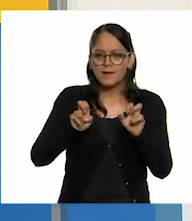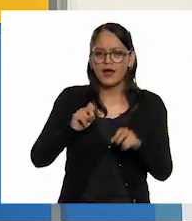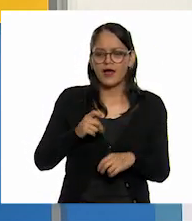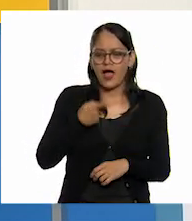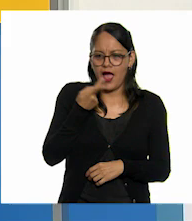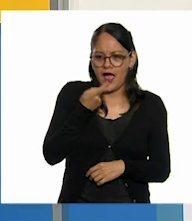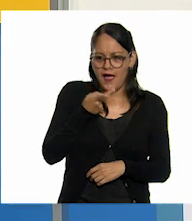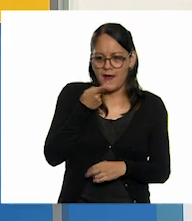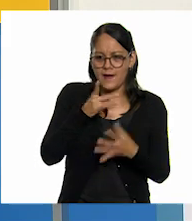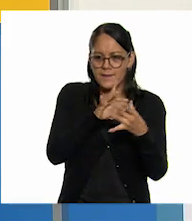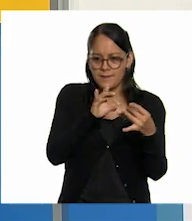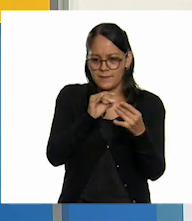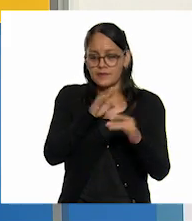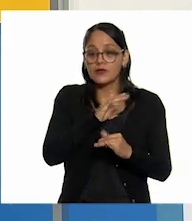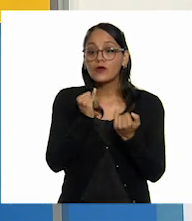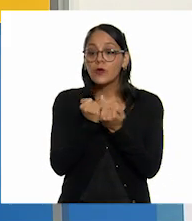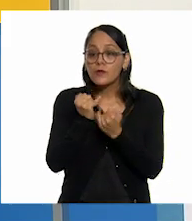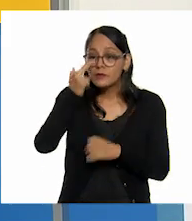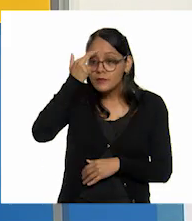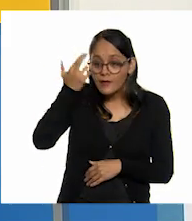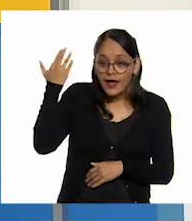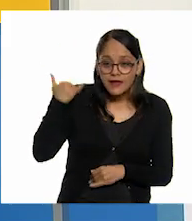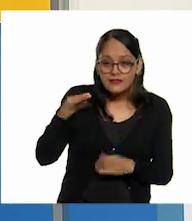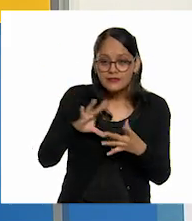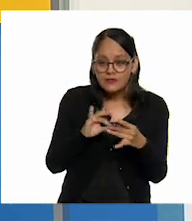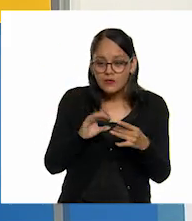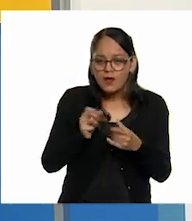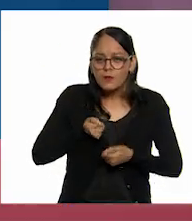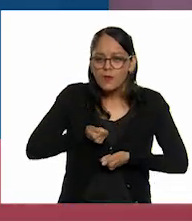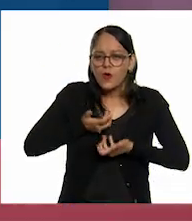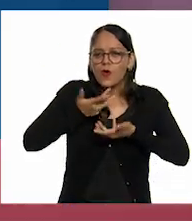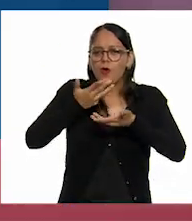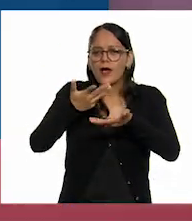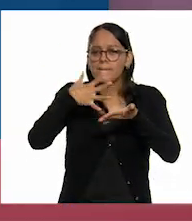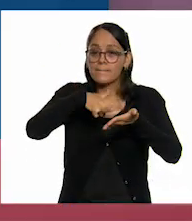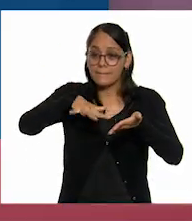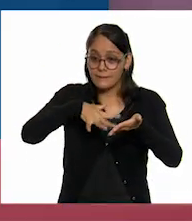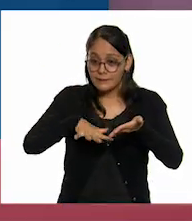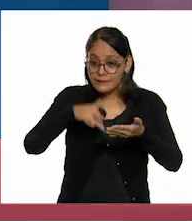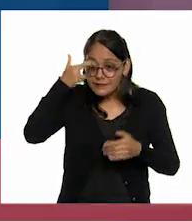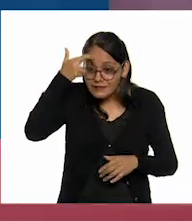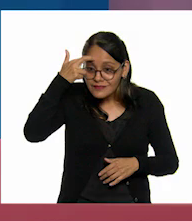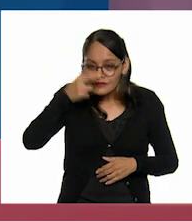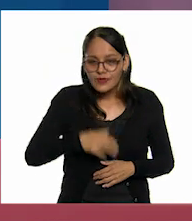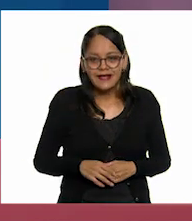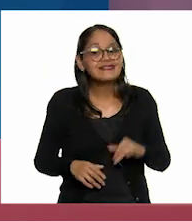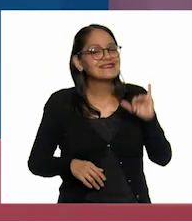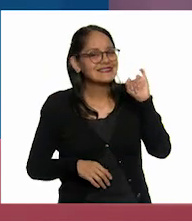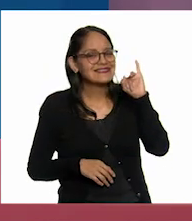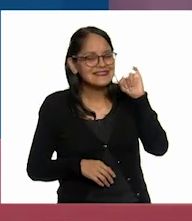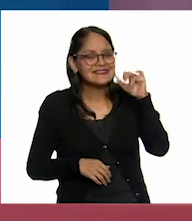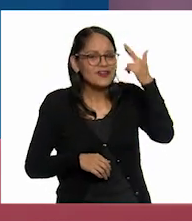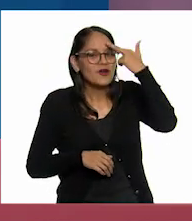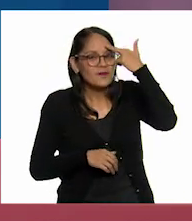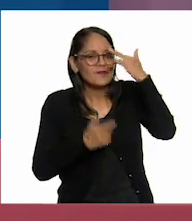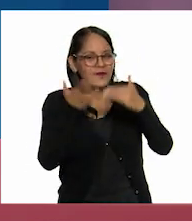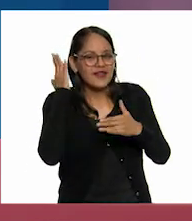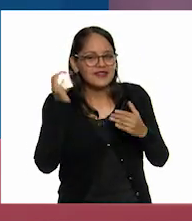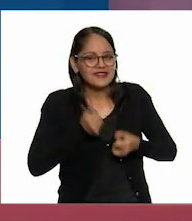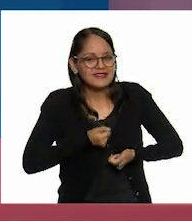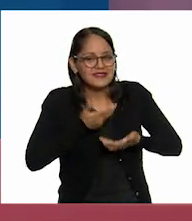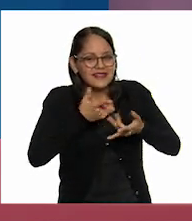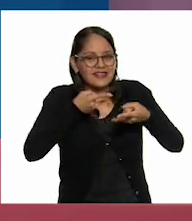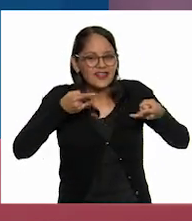acuerdas cuando leímos poemas y los recitamos? Sí, y yo escribí mi propia versión del cuento tarahumara,